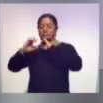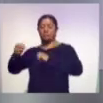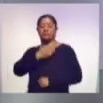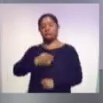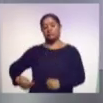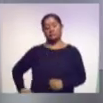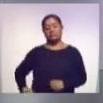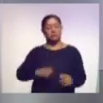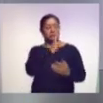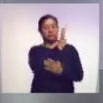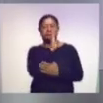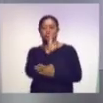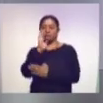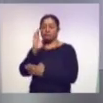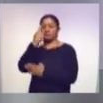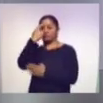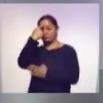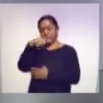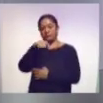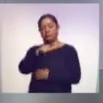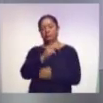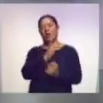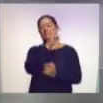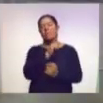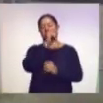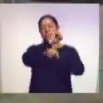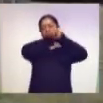municipios para que hagan uso correcto de la pirotecnia.